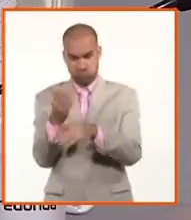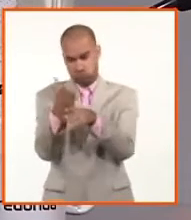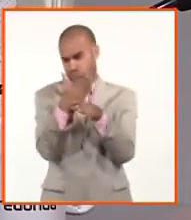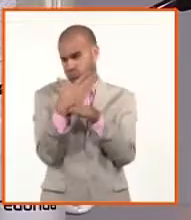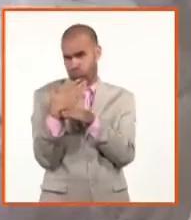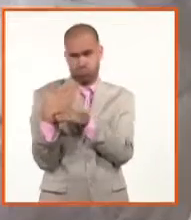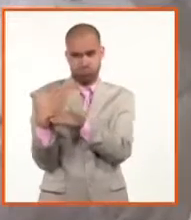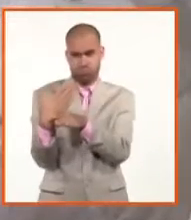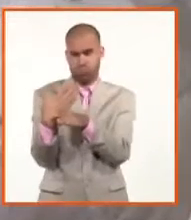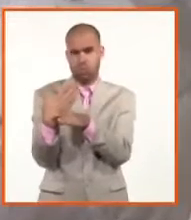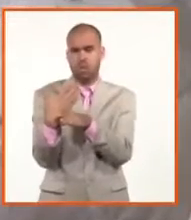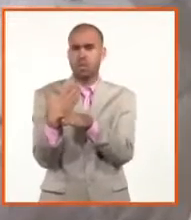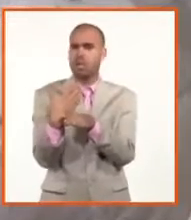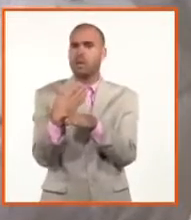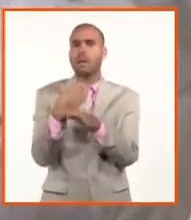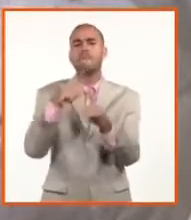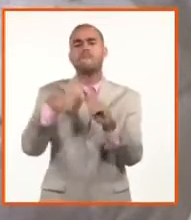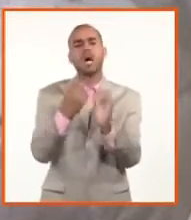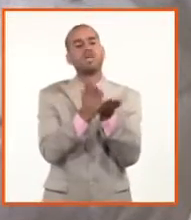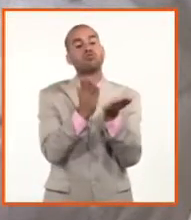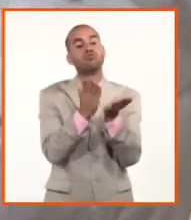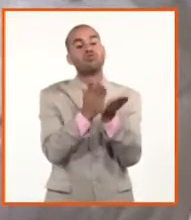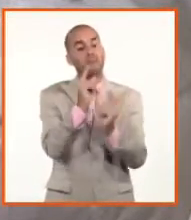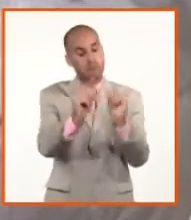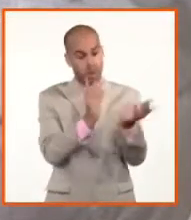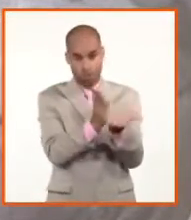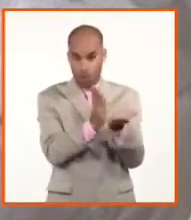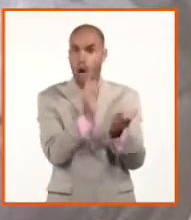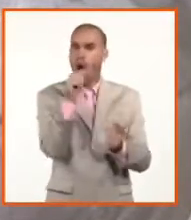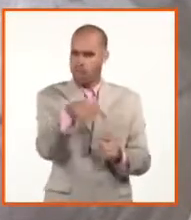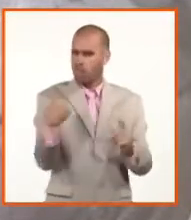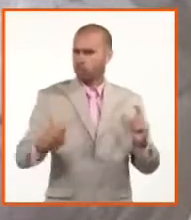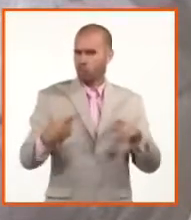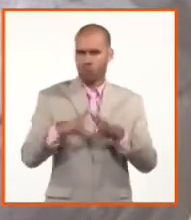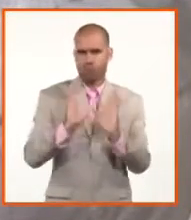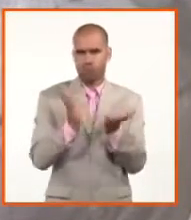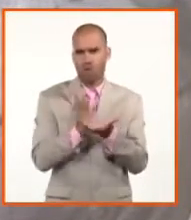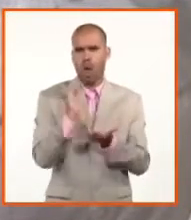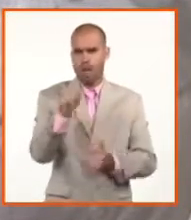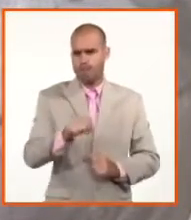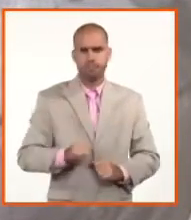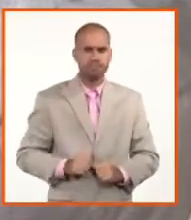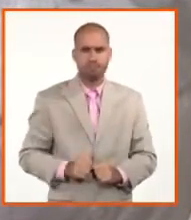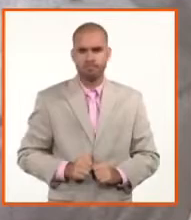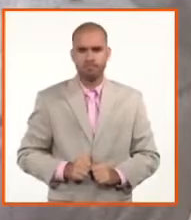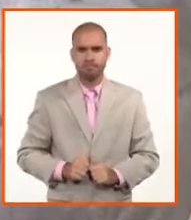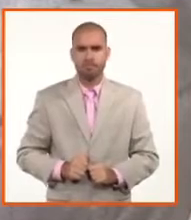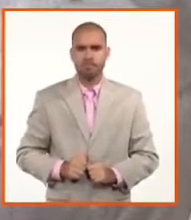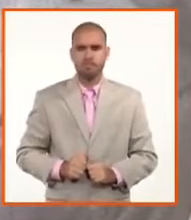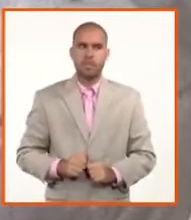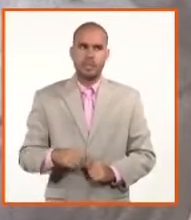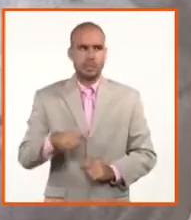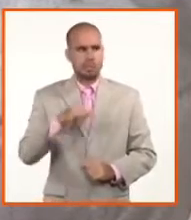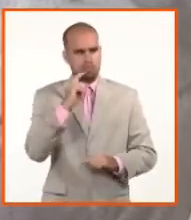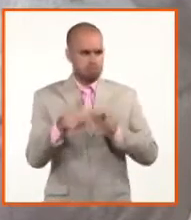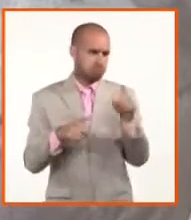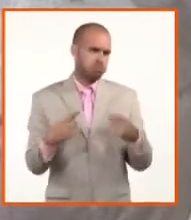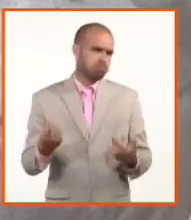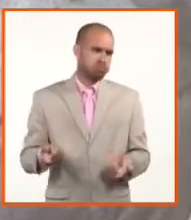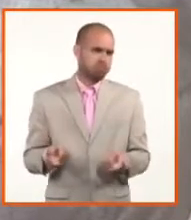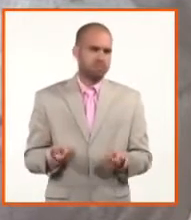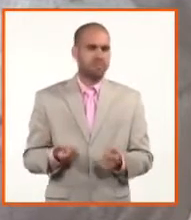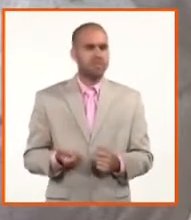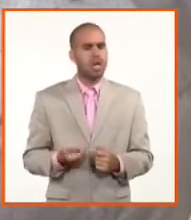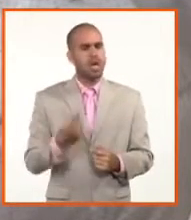procedencias, pero también de estudiantes, como decía Fidel y como eran Sergio y Luis Saiz. ¿Cuánto eso hoy inspira,